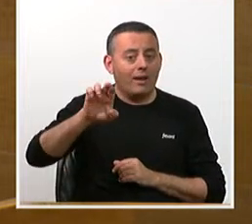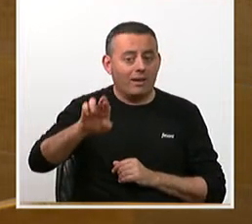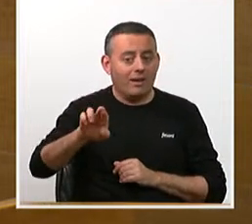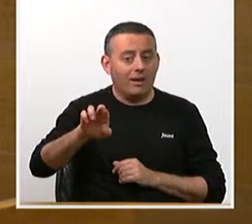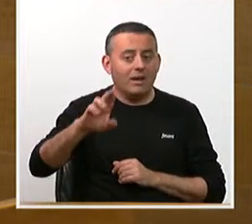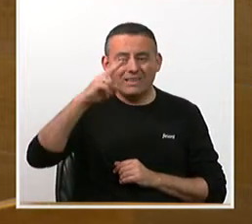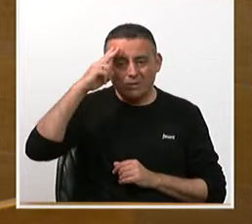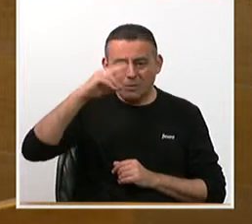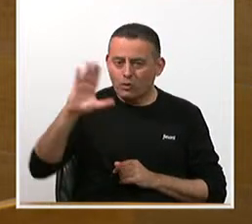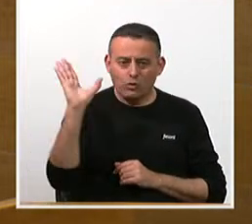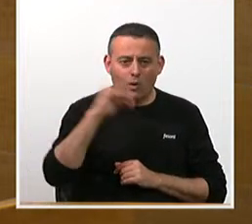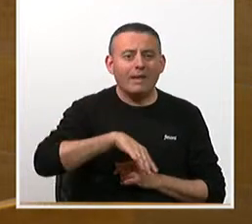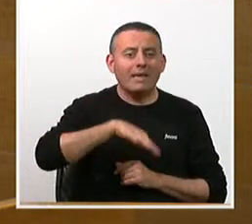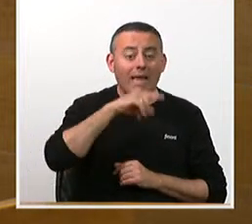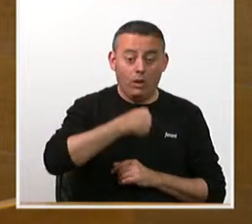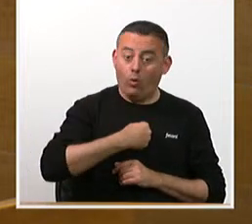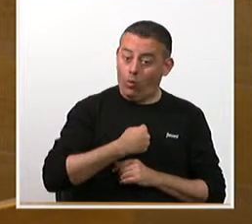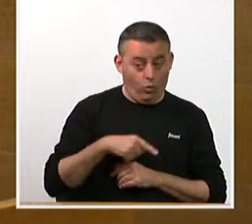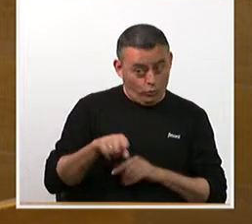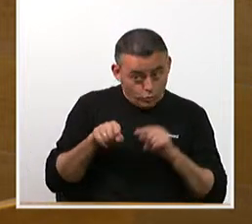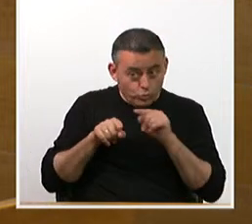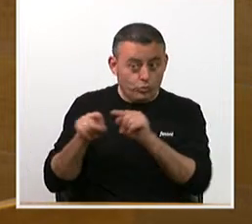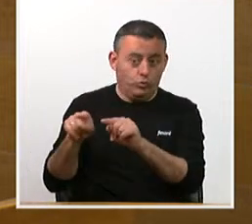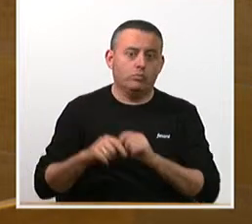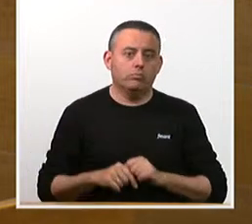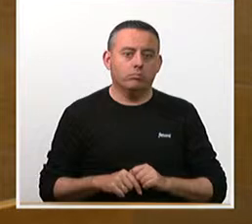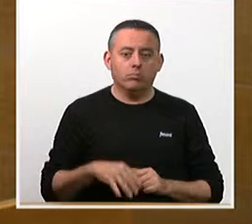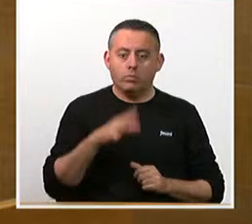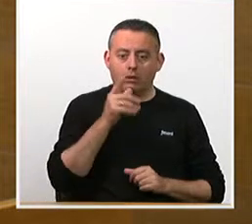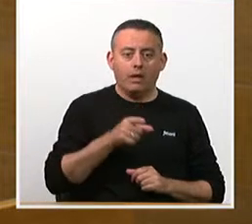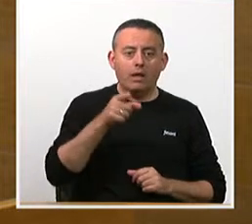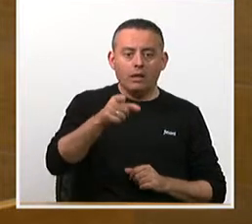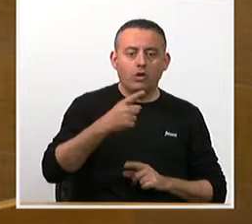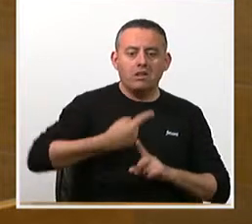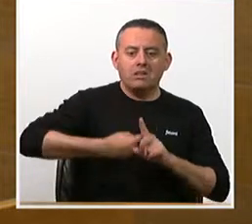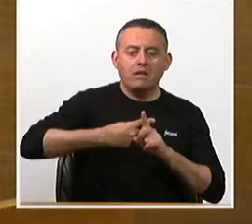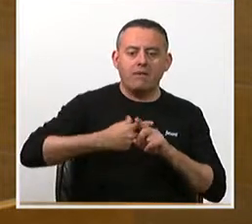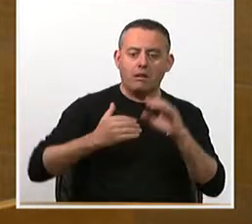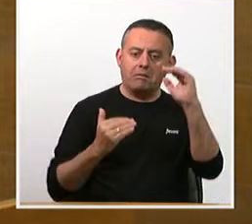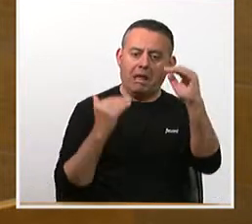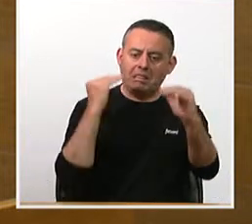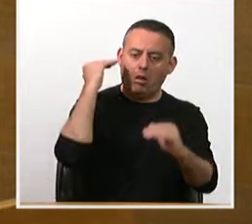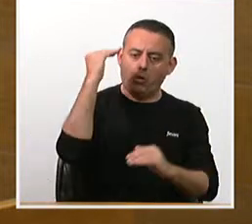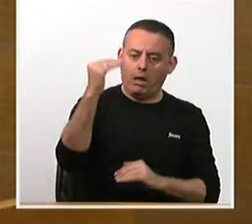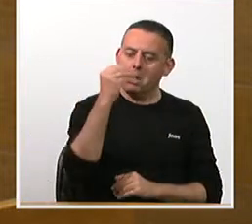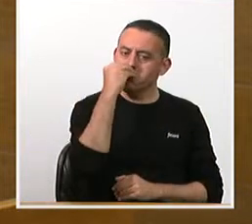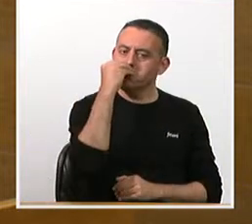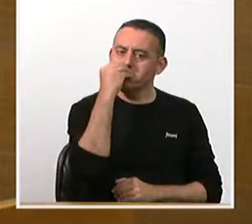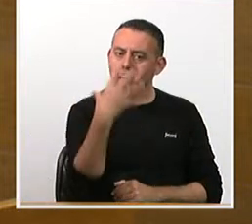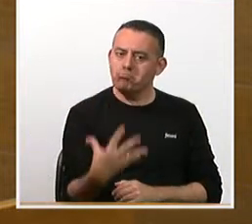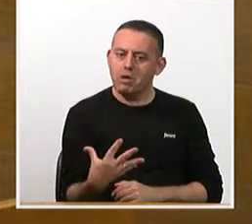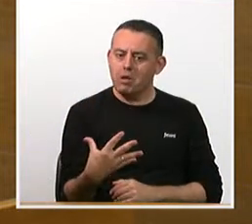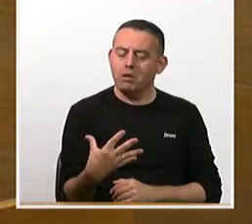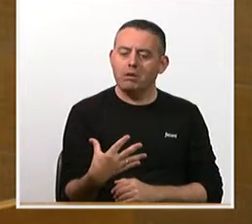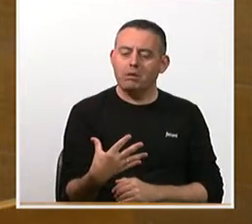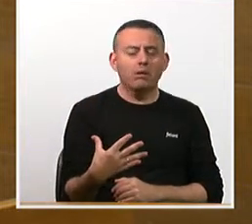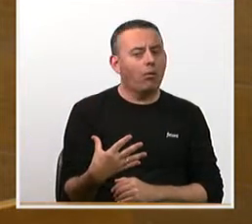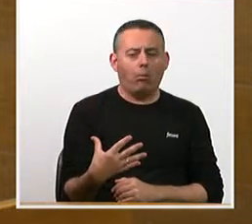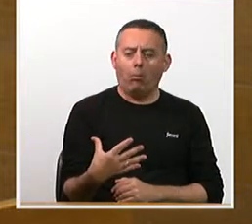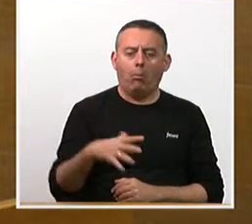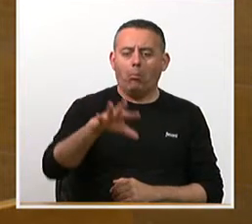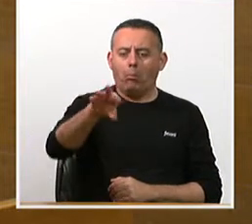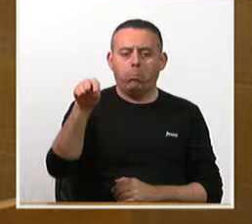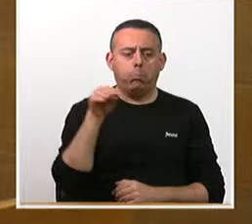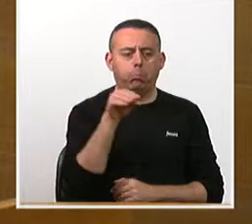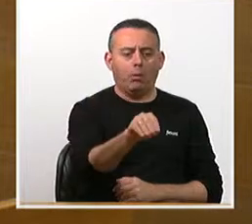de colocarlo en un puesto acorde con su nivel y su categoría lo mandaron a un sitio donde Nunca